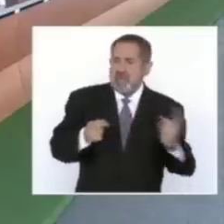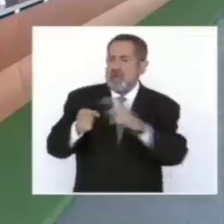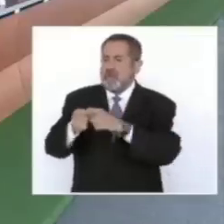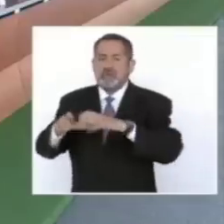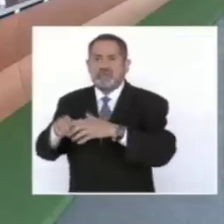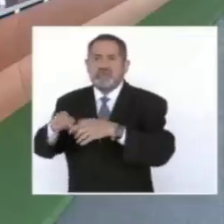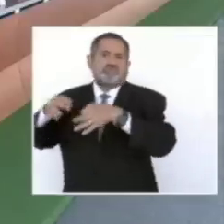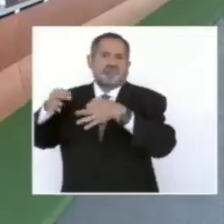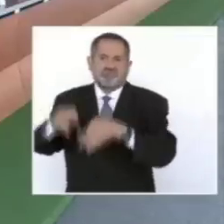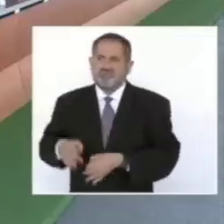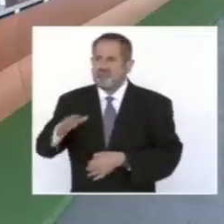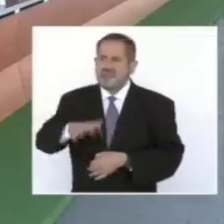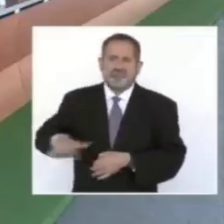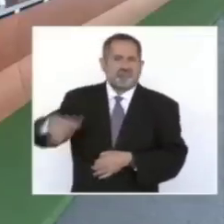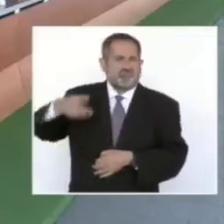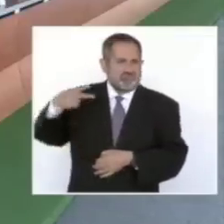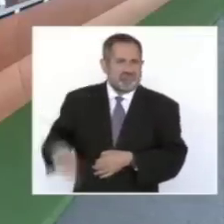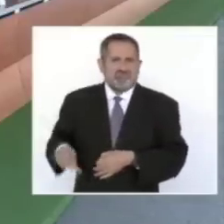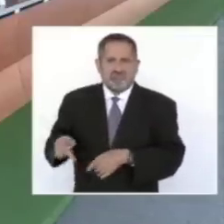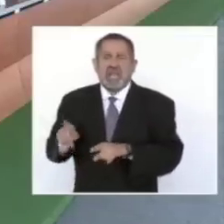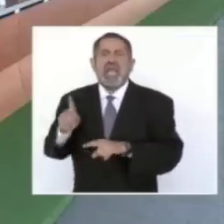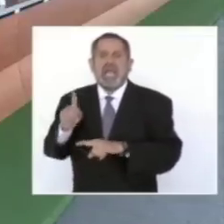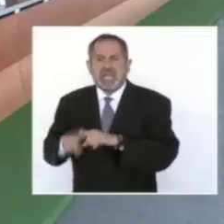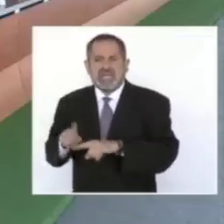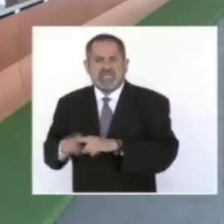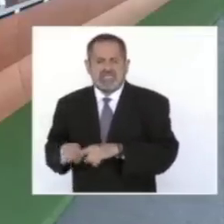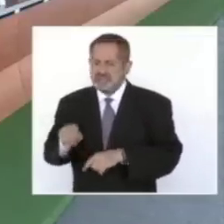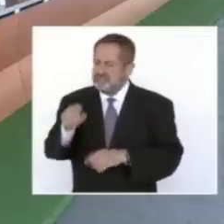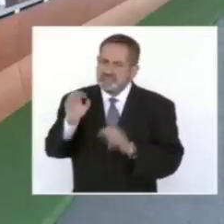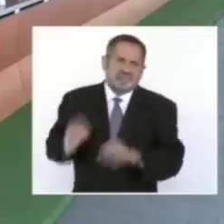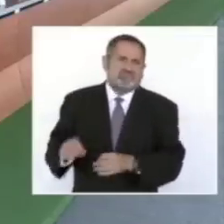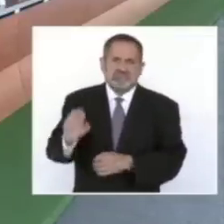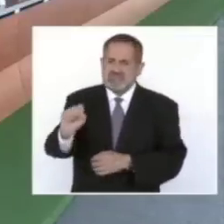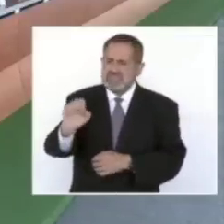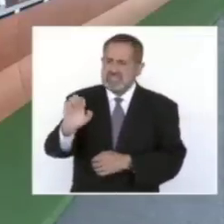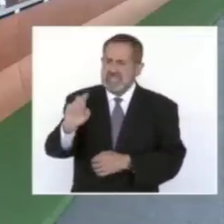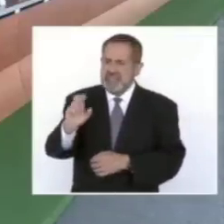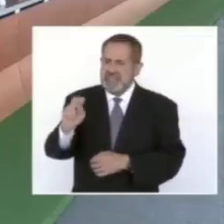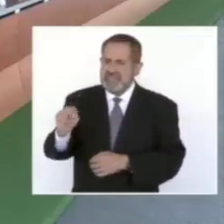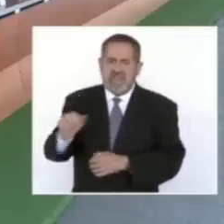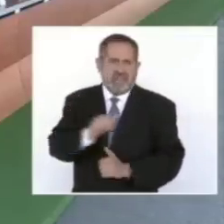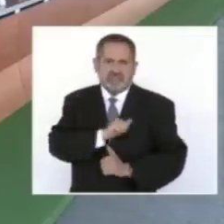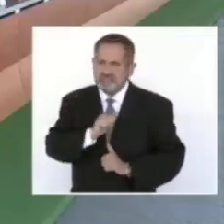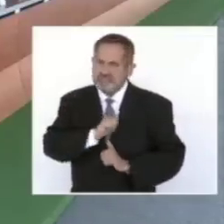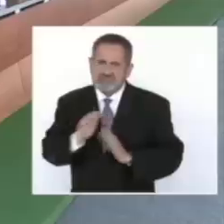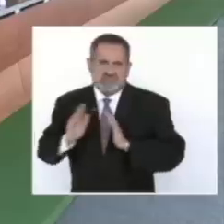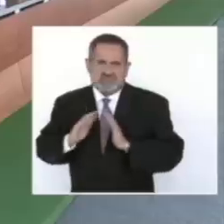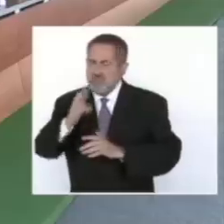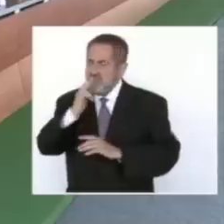institución como la Secretaría de la Defensa.